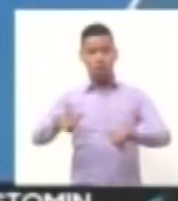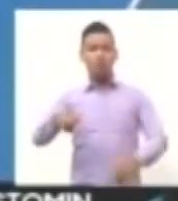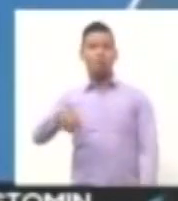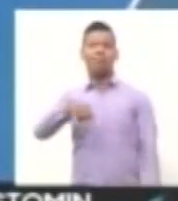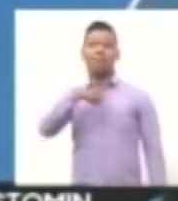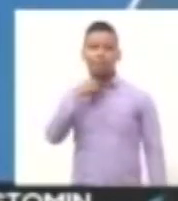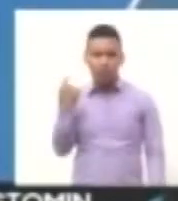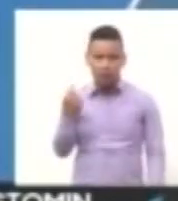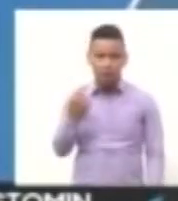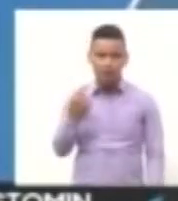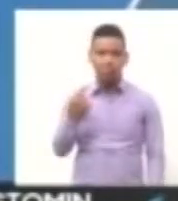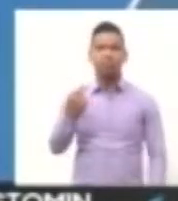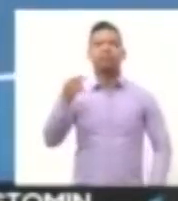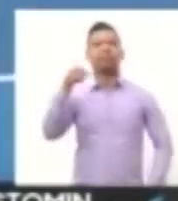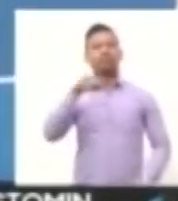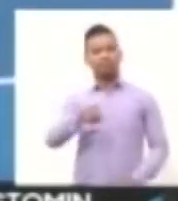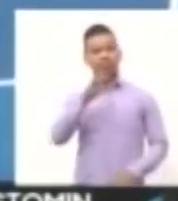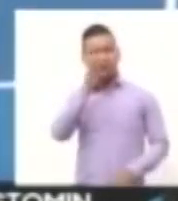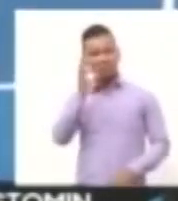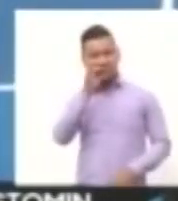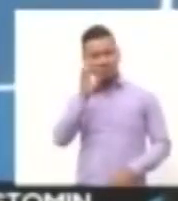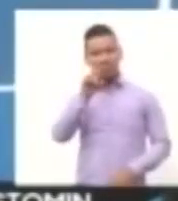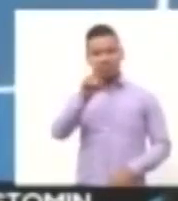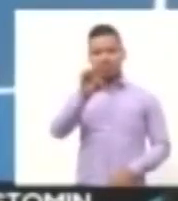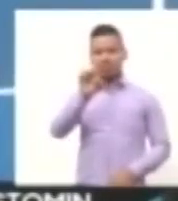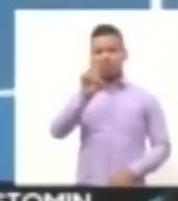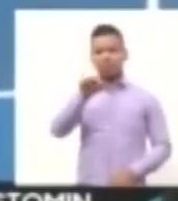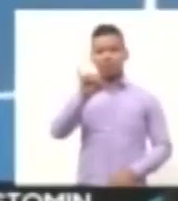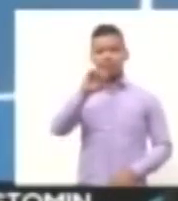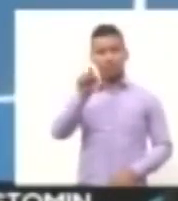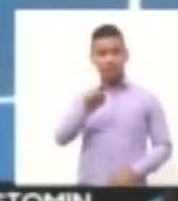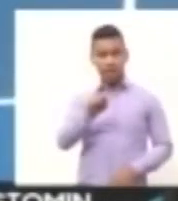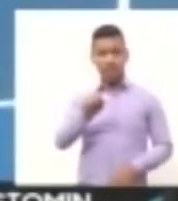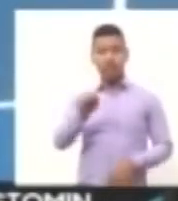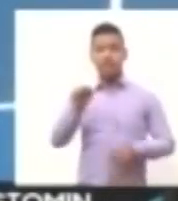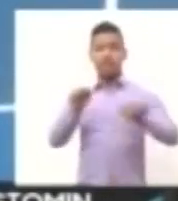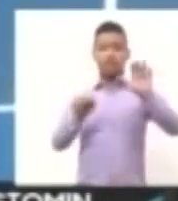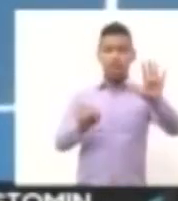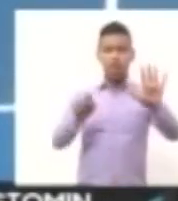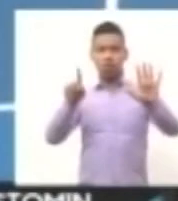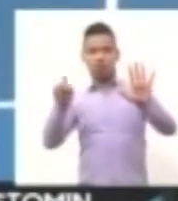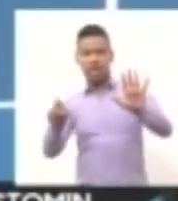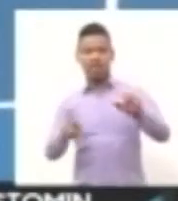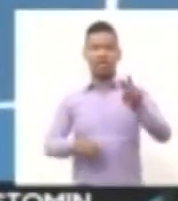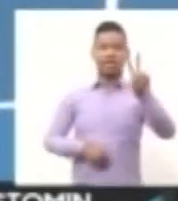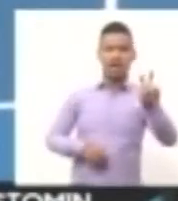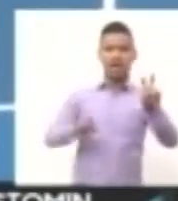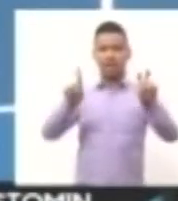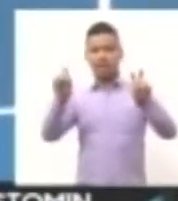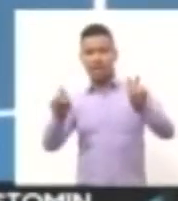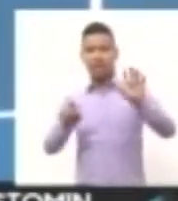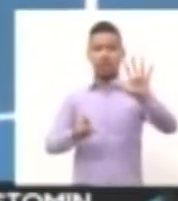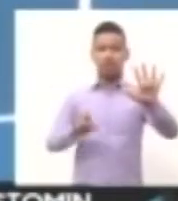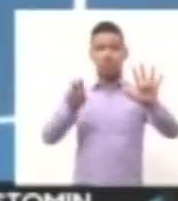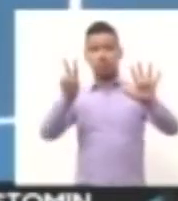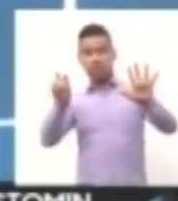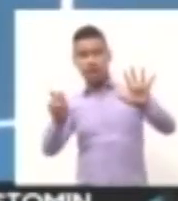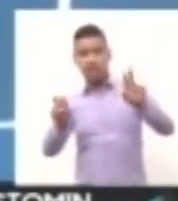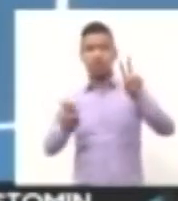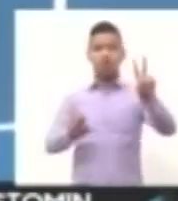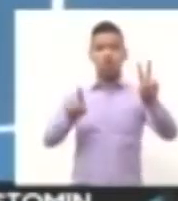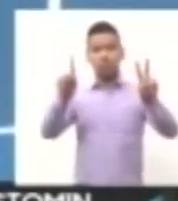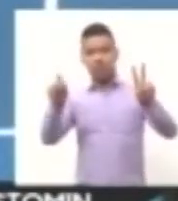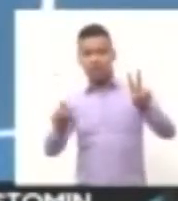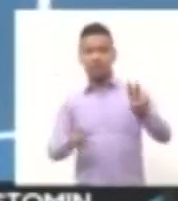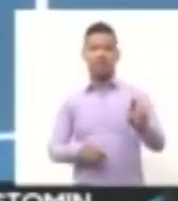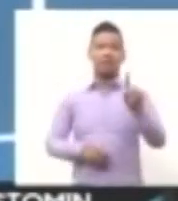del mundo, Denis Istomin. El serbio sucumbió en 5 sets por parciales de 7-6, 5-7, 2-6, 7-6